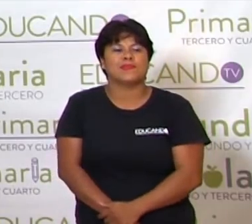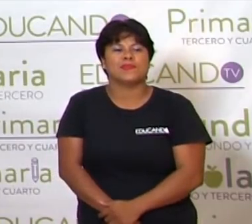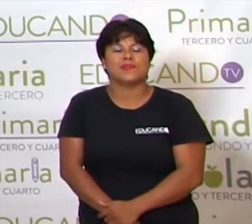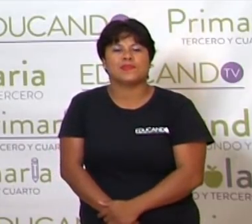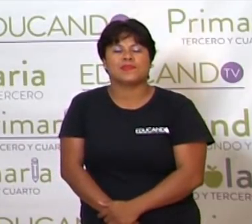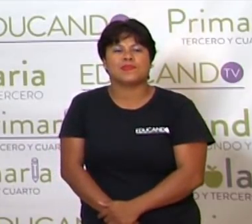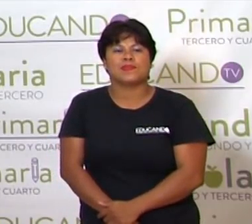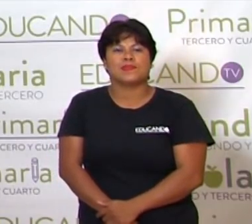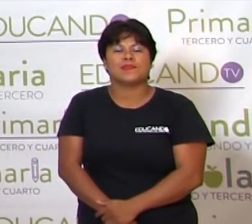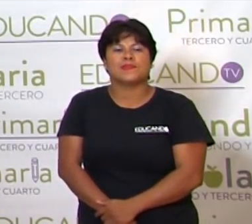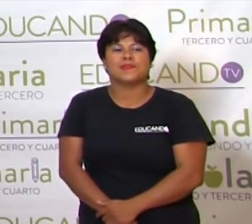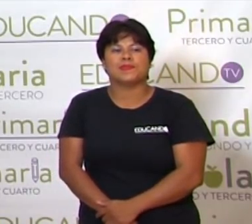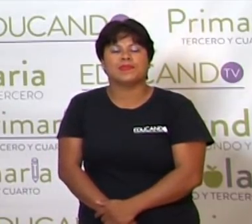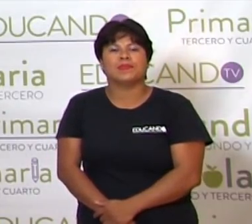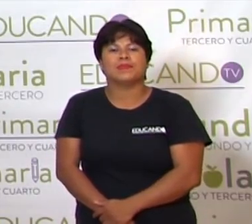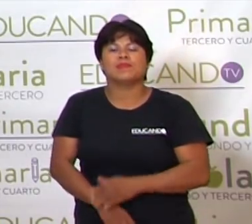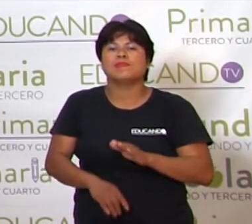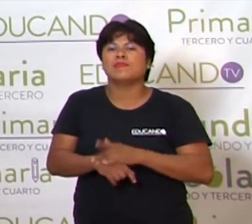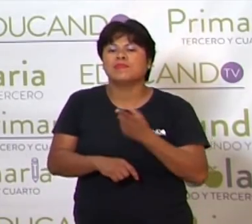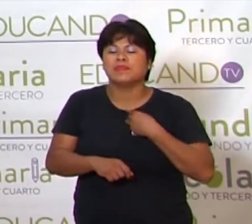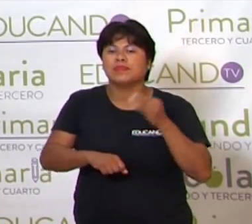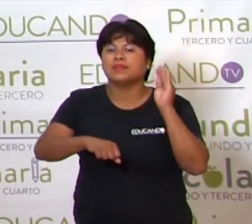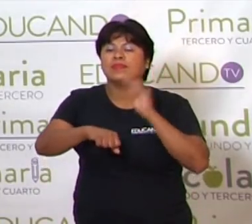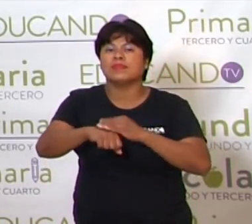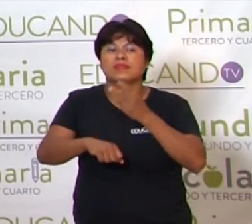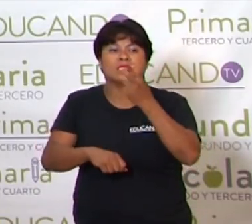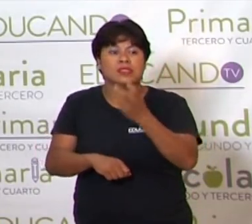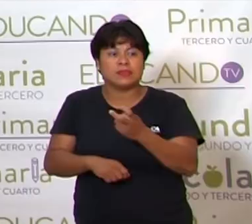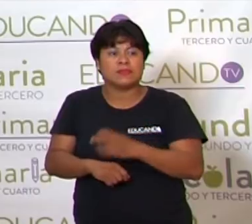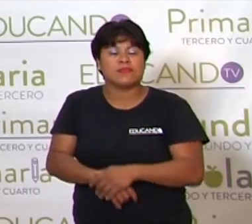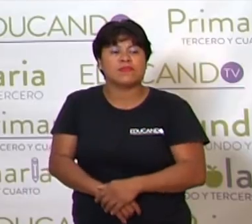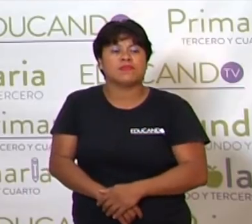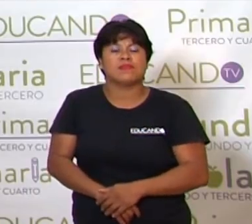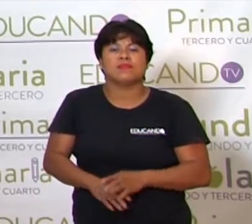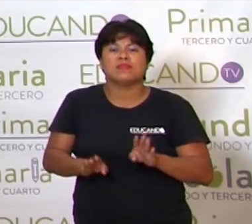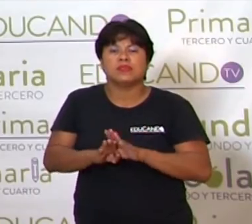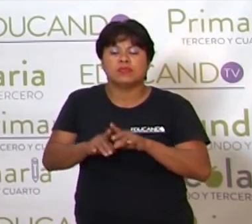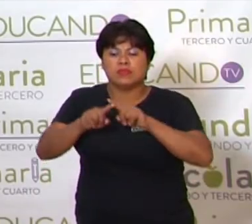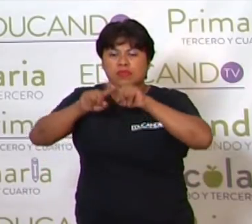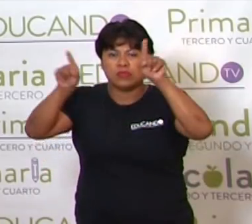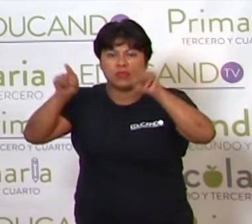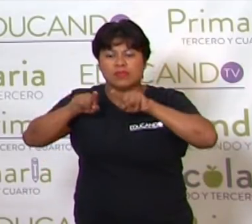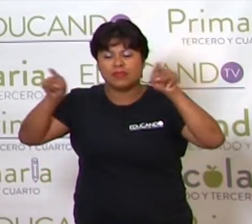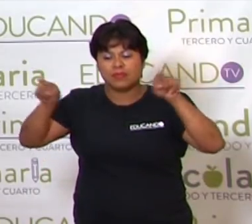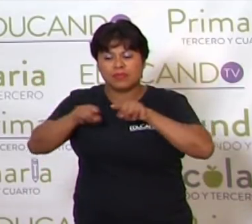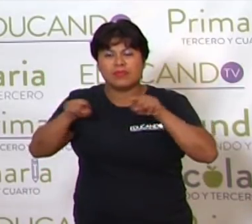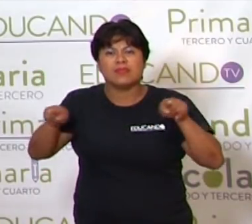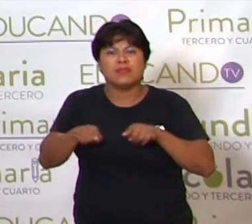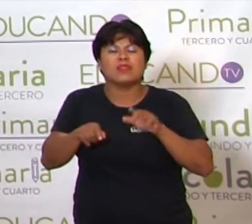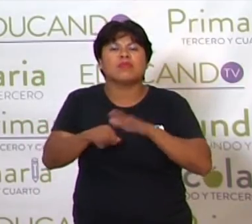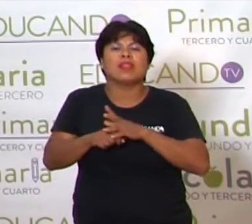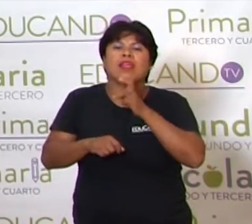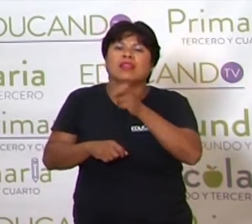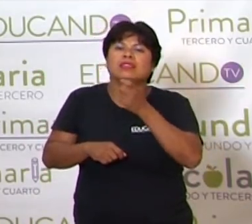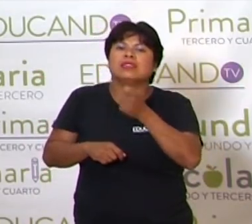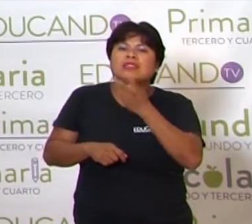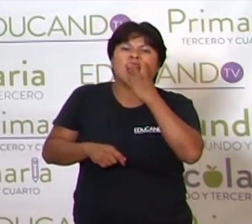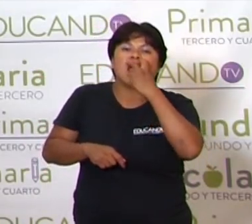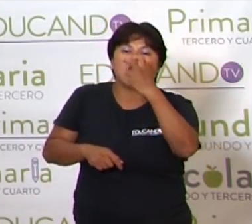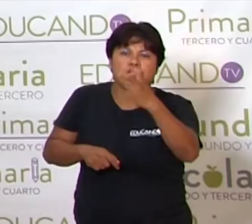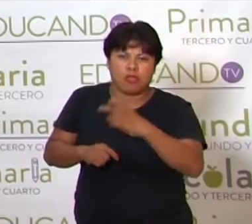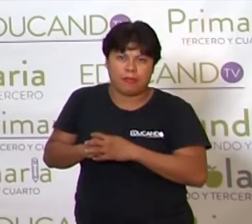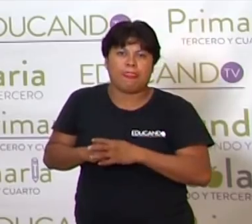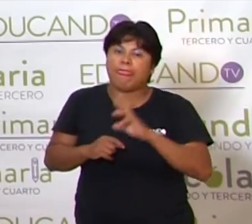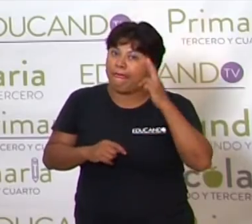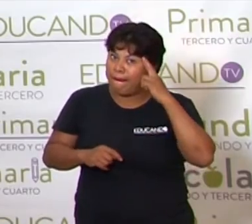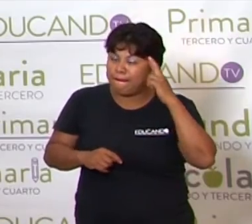Bueno, ¿por qué le pongo estos de así como picos? Porque representa grito,